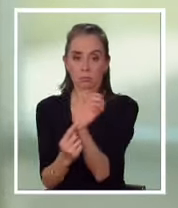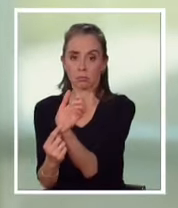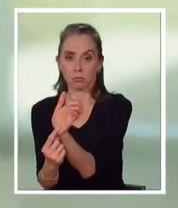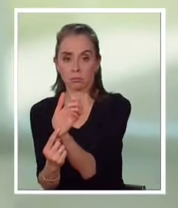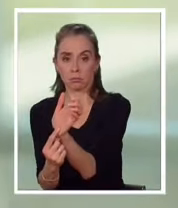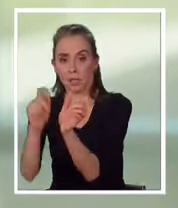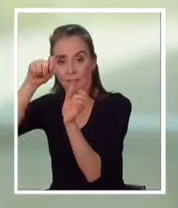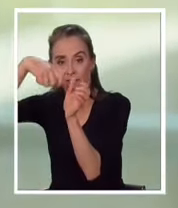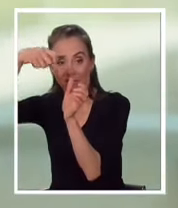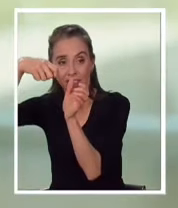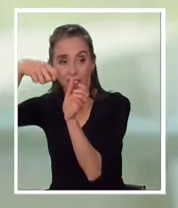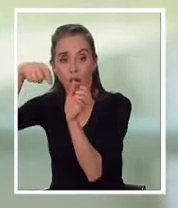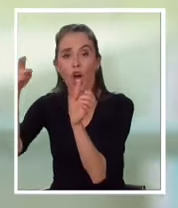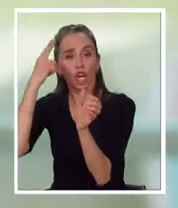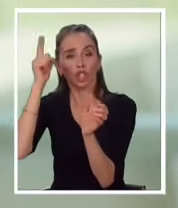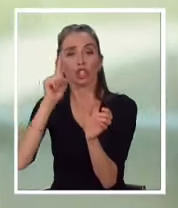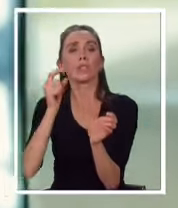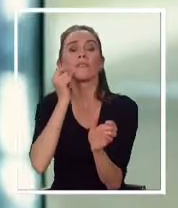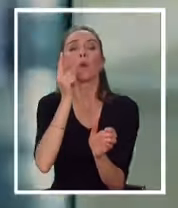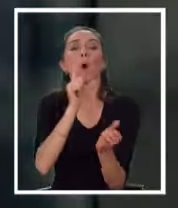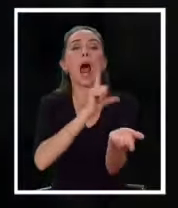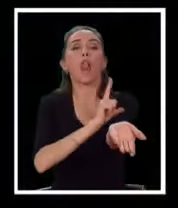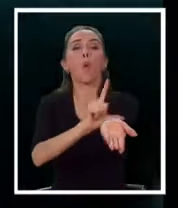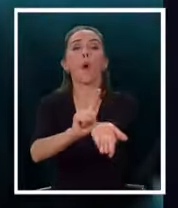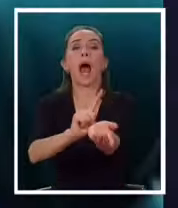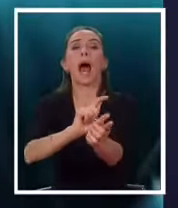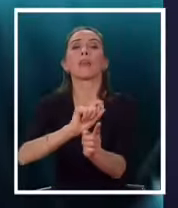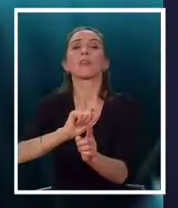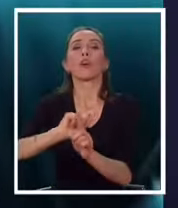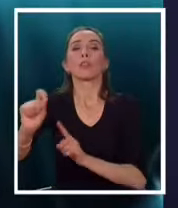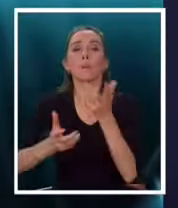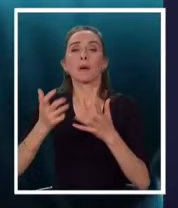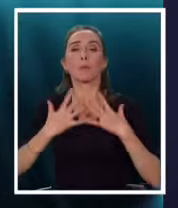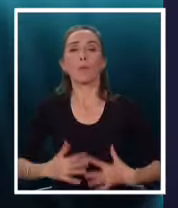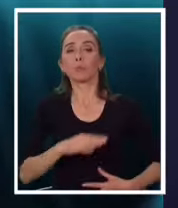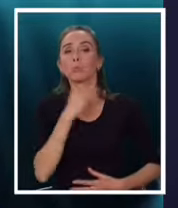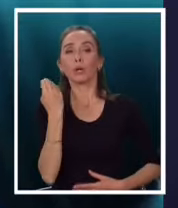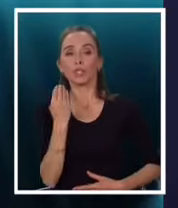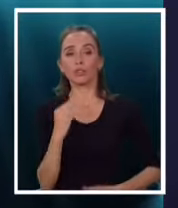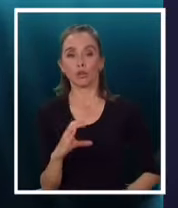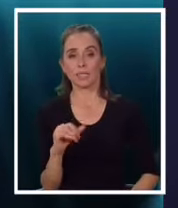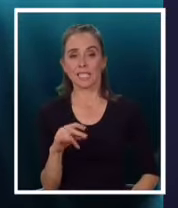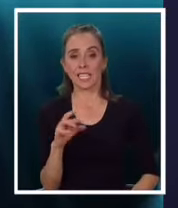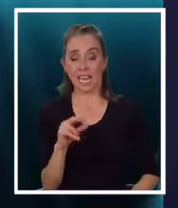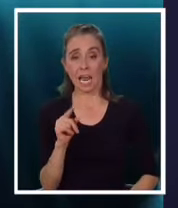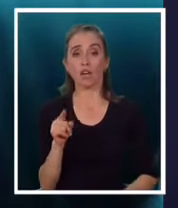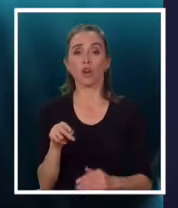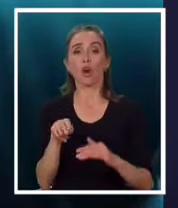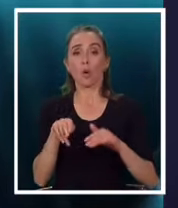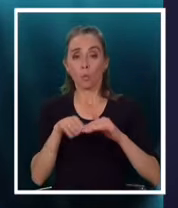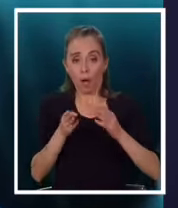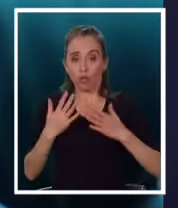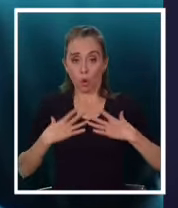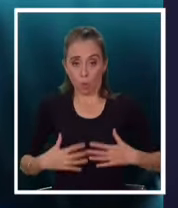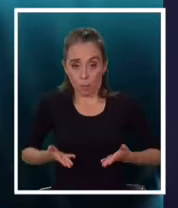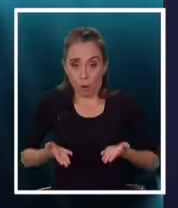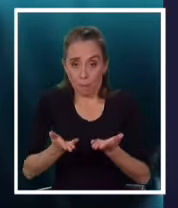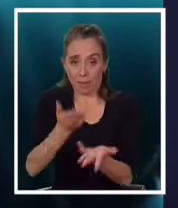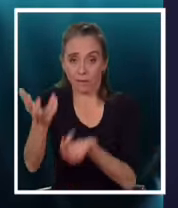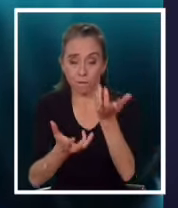les entregamos sin saber de qué incinerario se trata. Se generan compuestos químicos de alta toxicidad y que